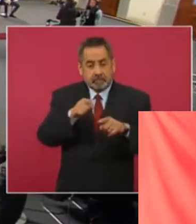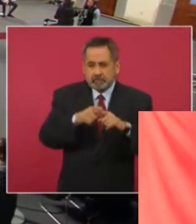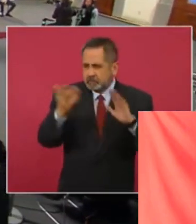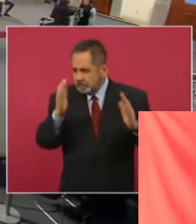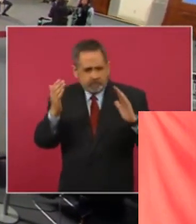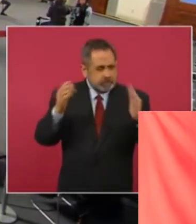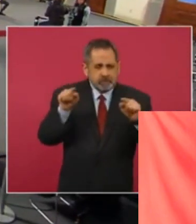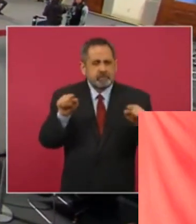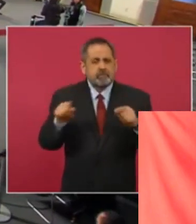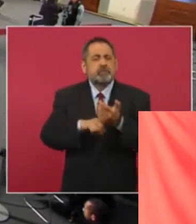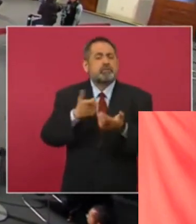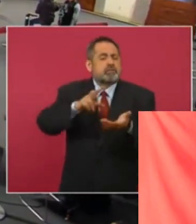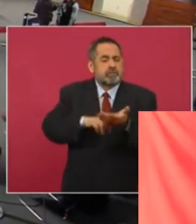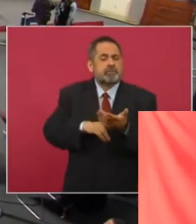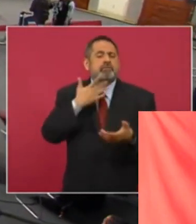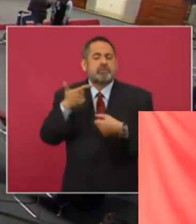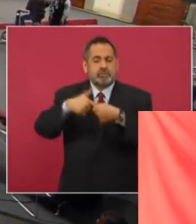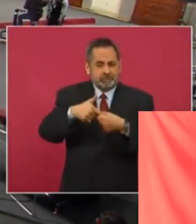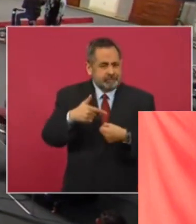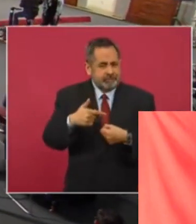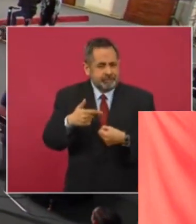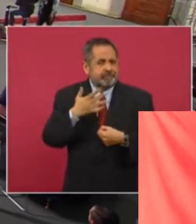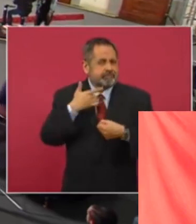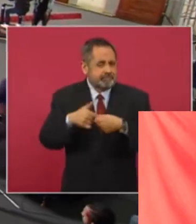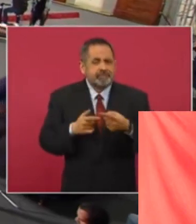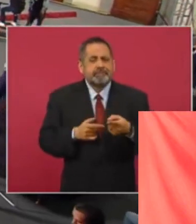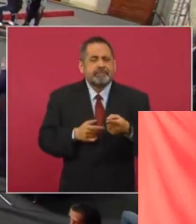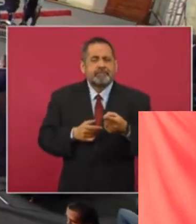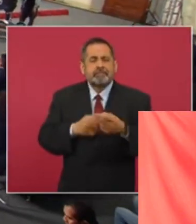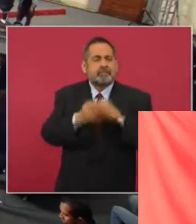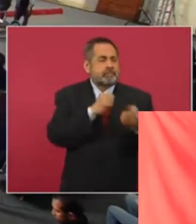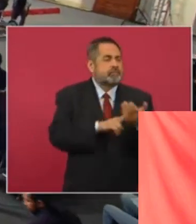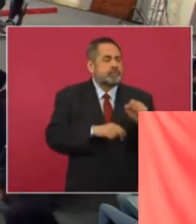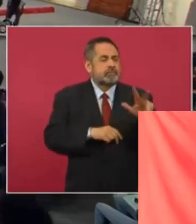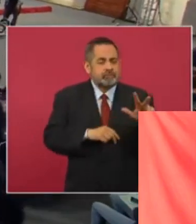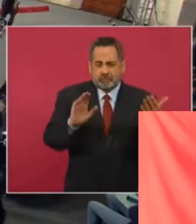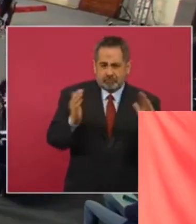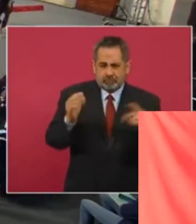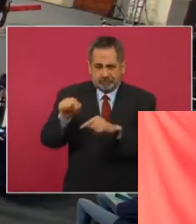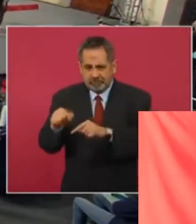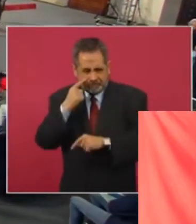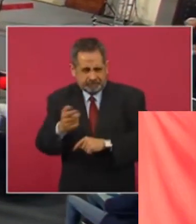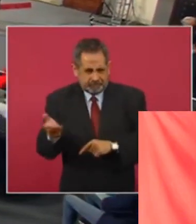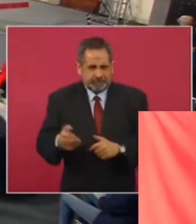comparación del precio de la gasolina en el 18.